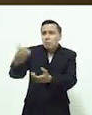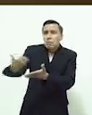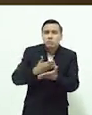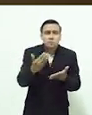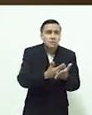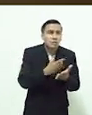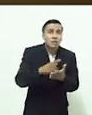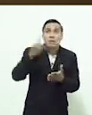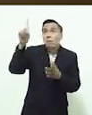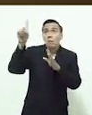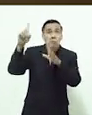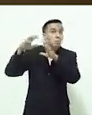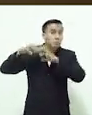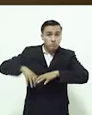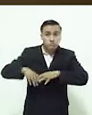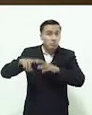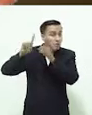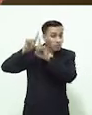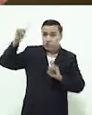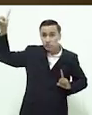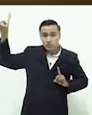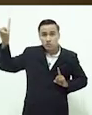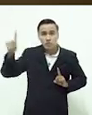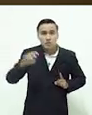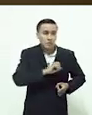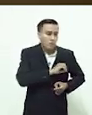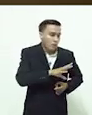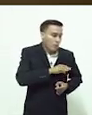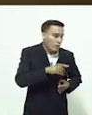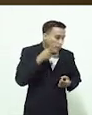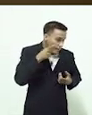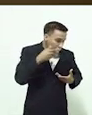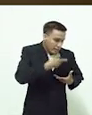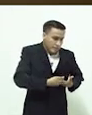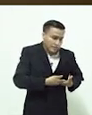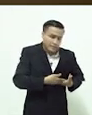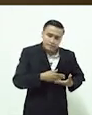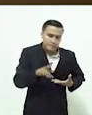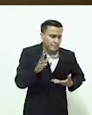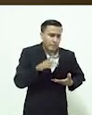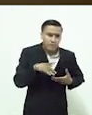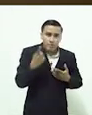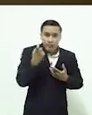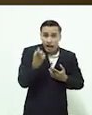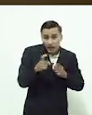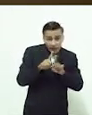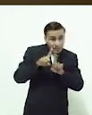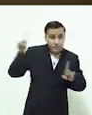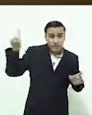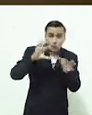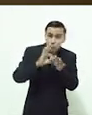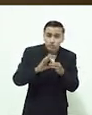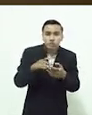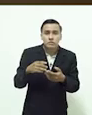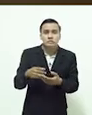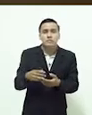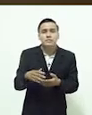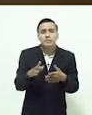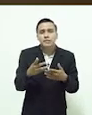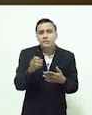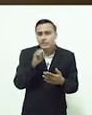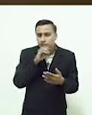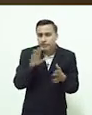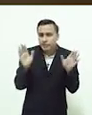¿De qué nos sirve el cuidado extremo exterior si nuestro corazón está lejos de Dios? Pero también dice hoy